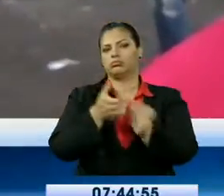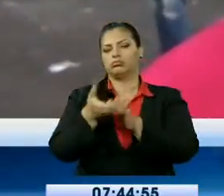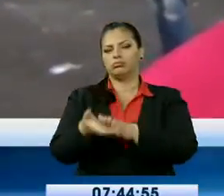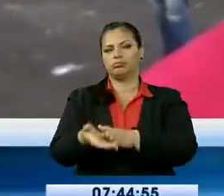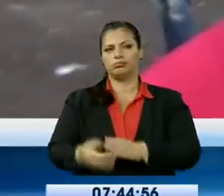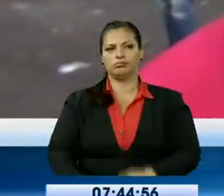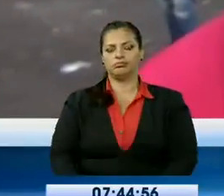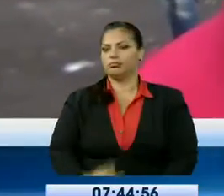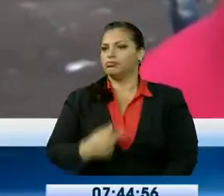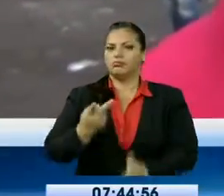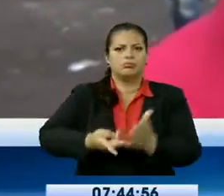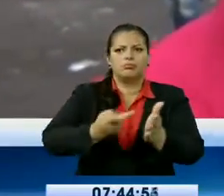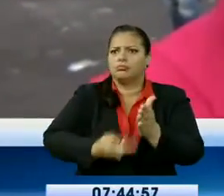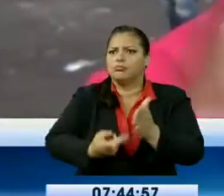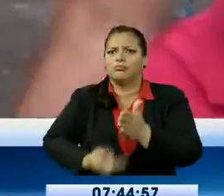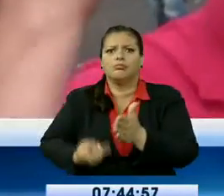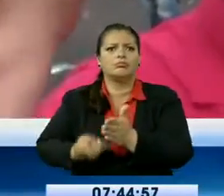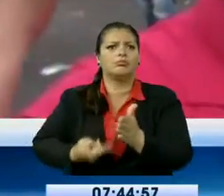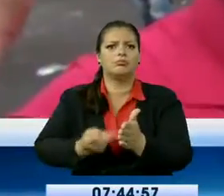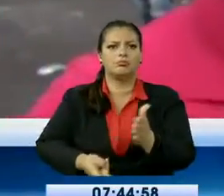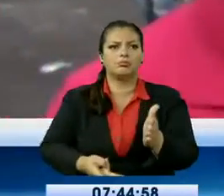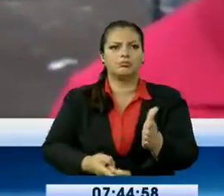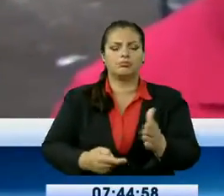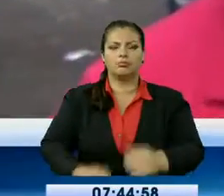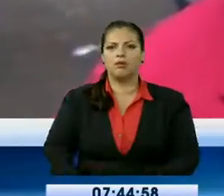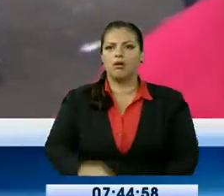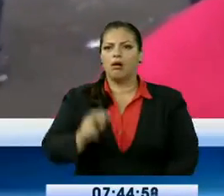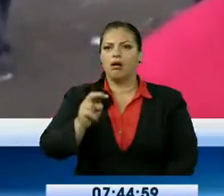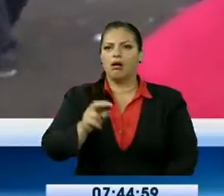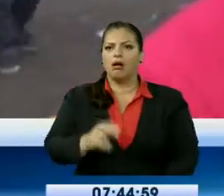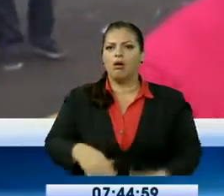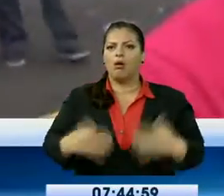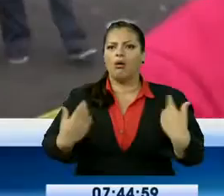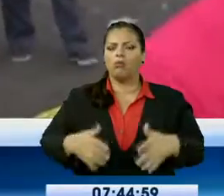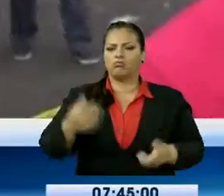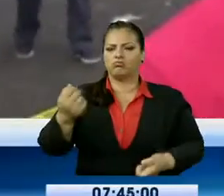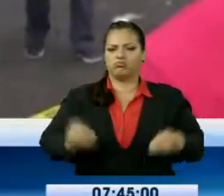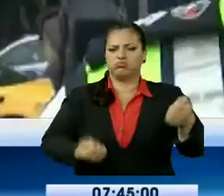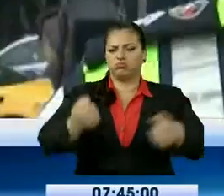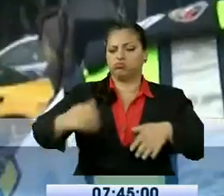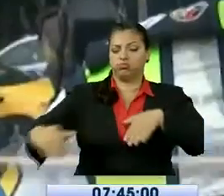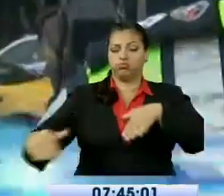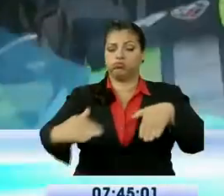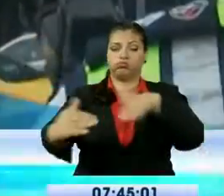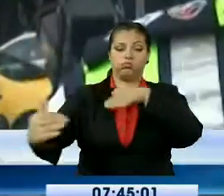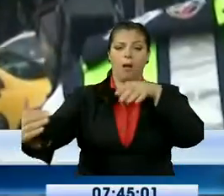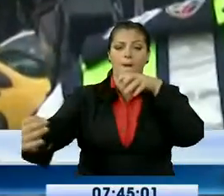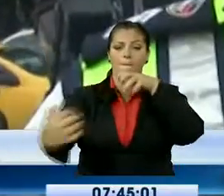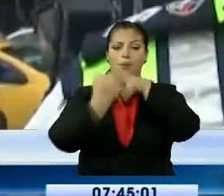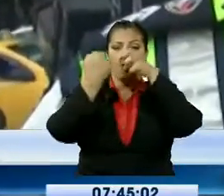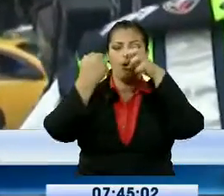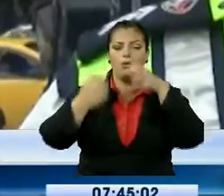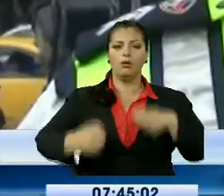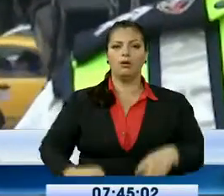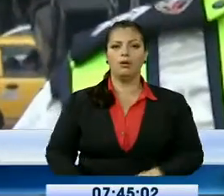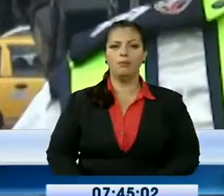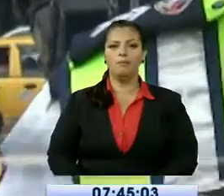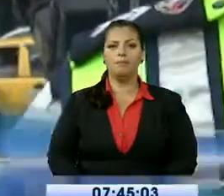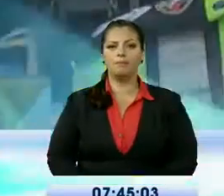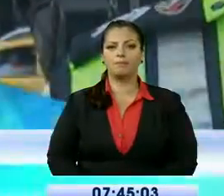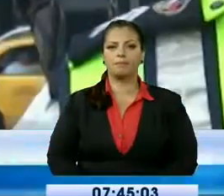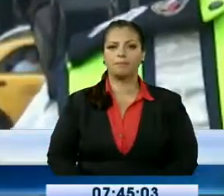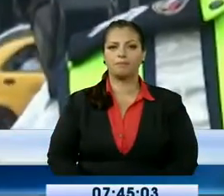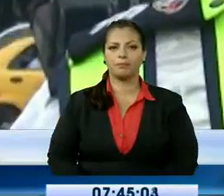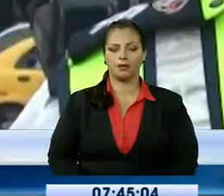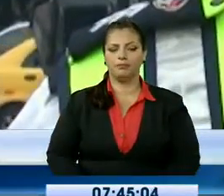sabíamos qué pasaba, entonces, pero al ratito ya fue el impacto del choque. Entre un micro de la cooperativa